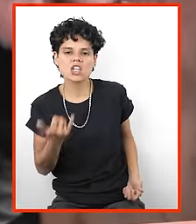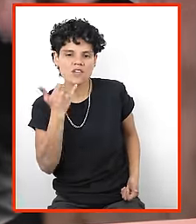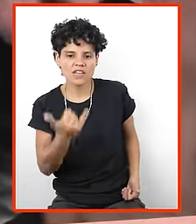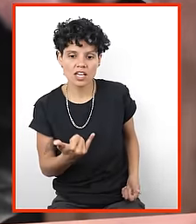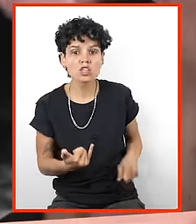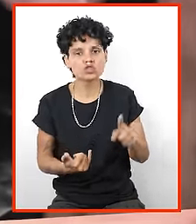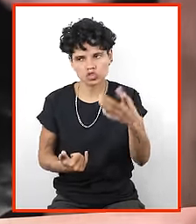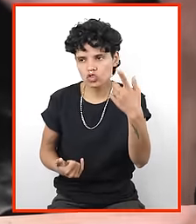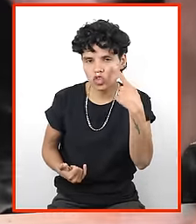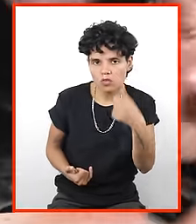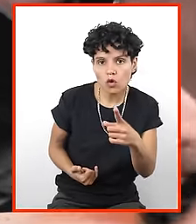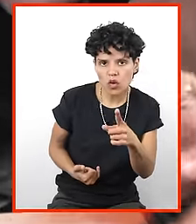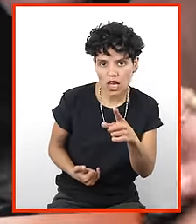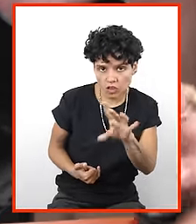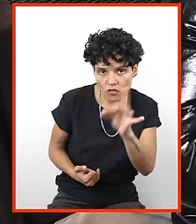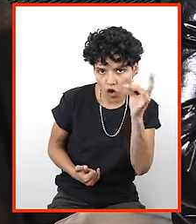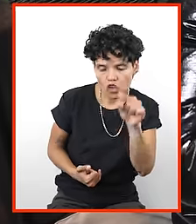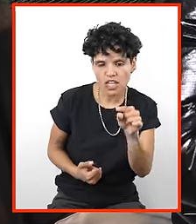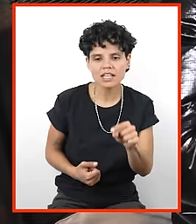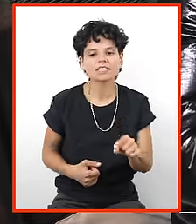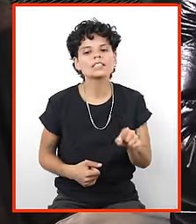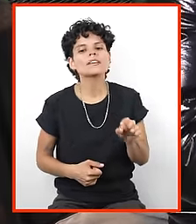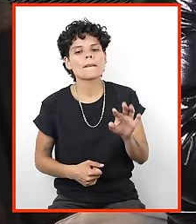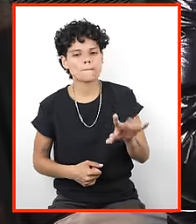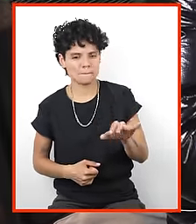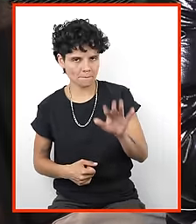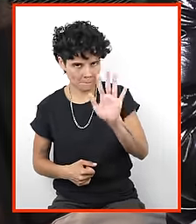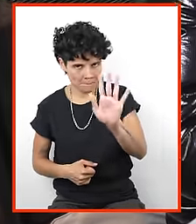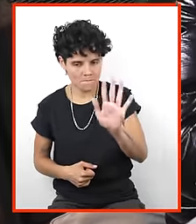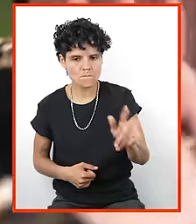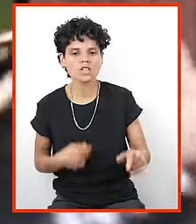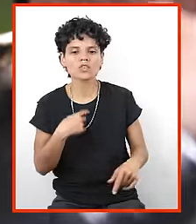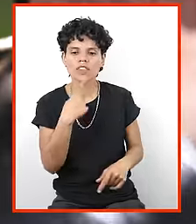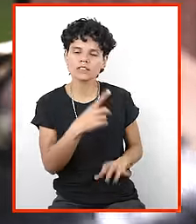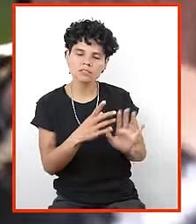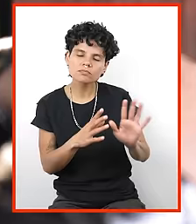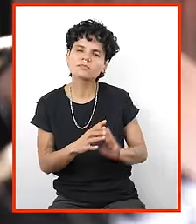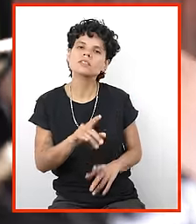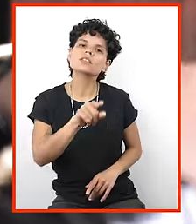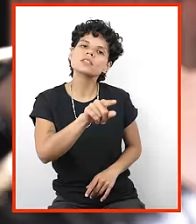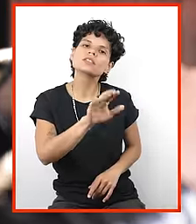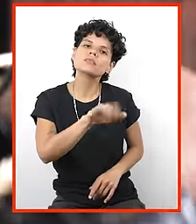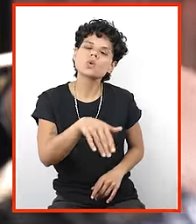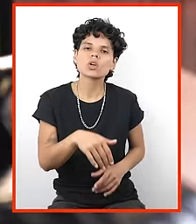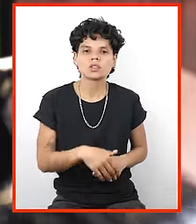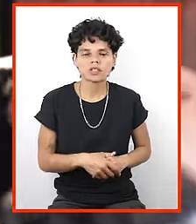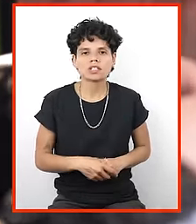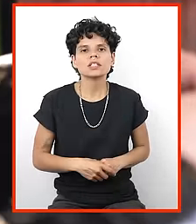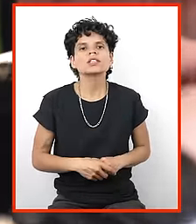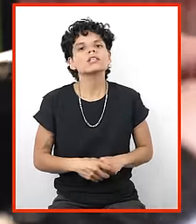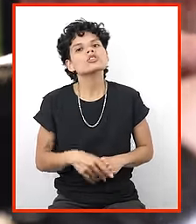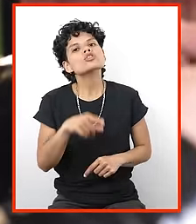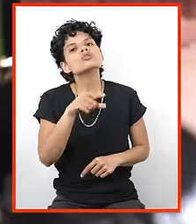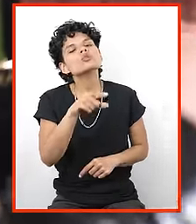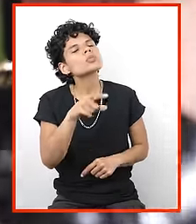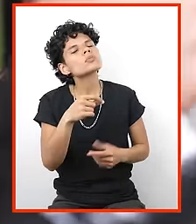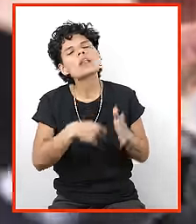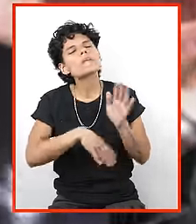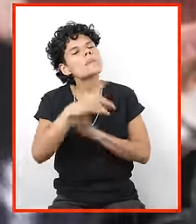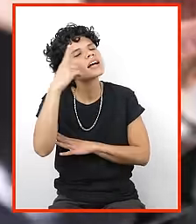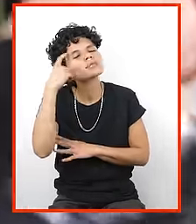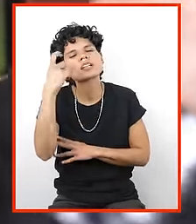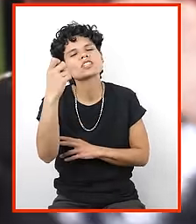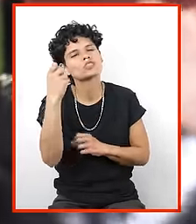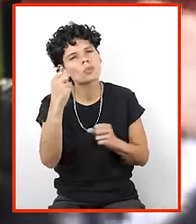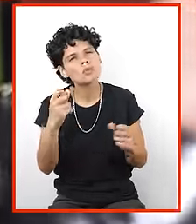idea. Lo voy a buscar esa entrevista. Le dije, mira, tú. Yo te voy a decir, Julio, ¿cuál fue tu inspiración máxima